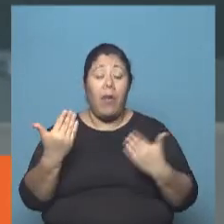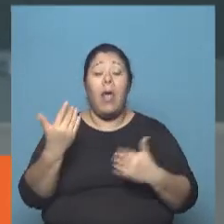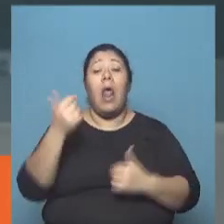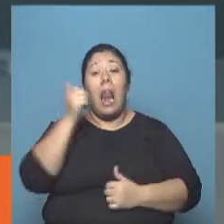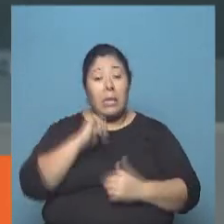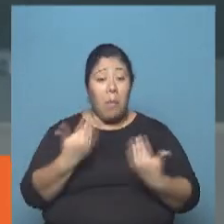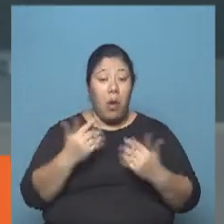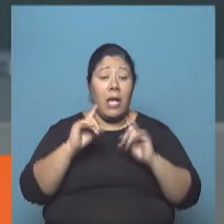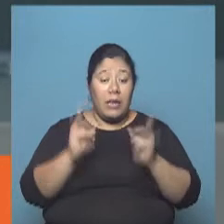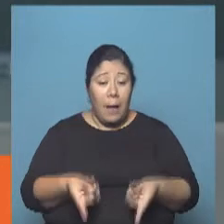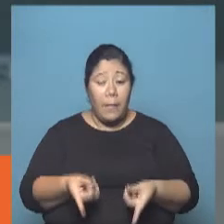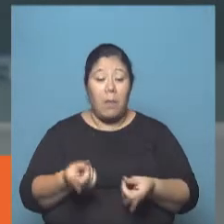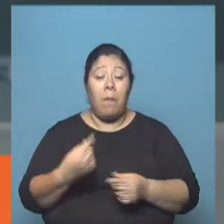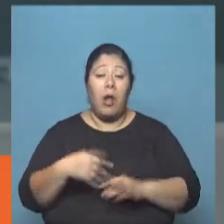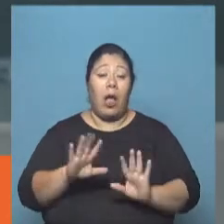León estos días. Estás